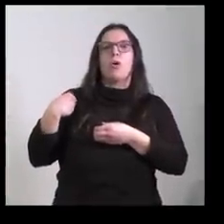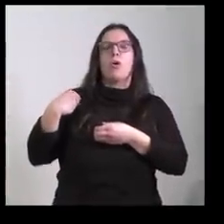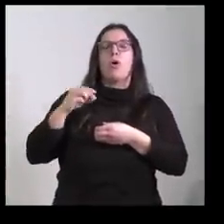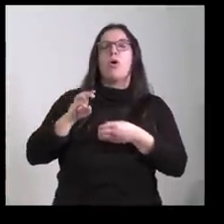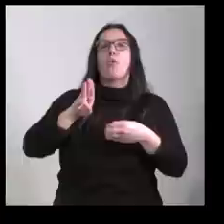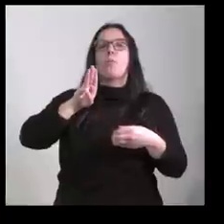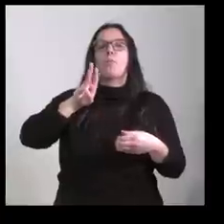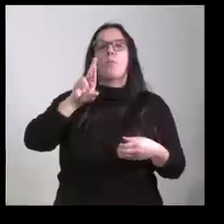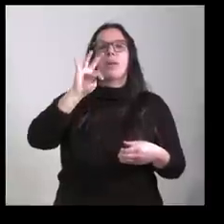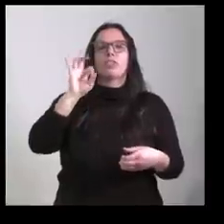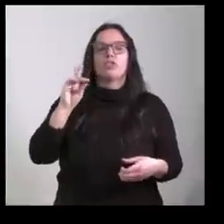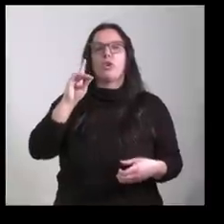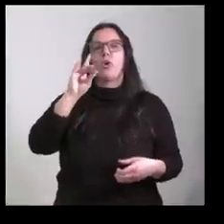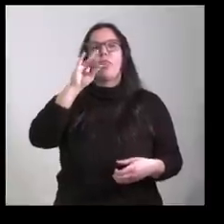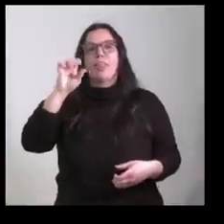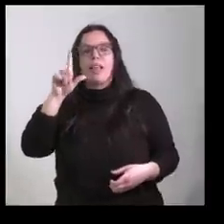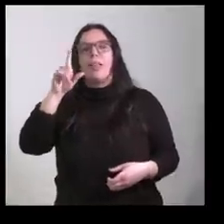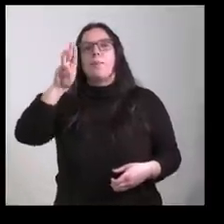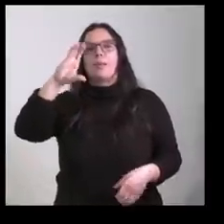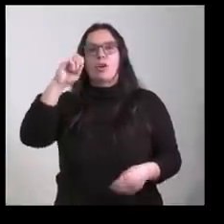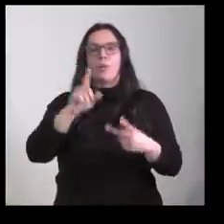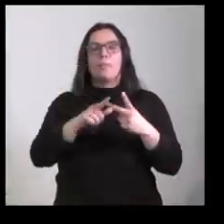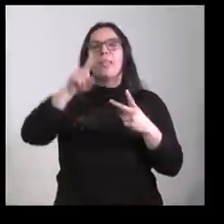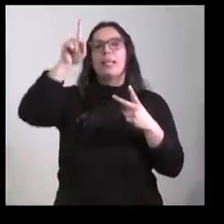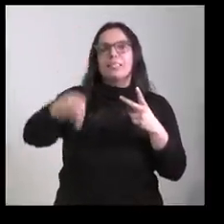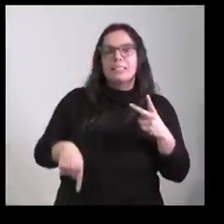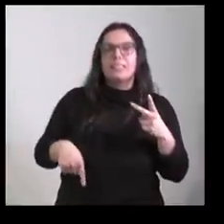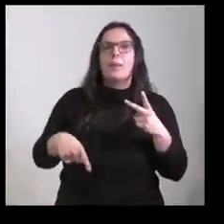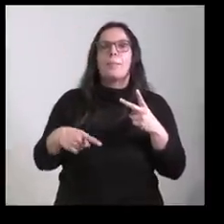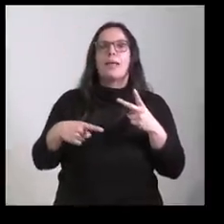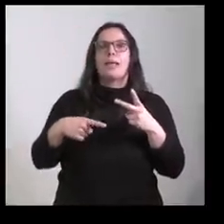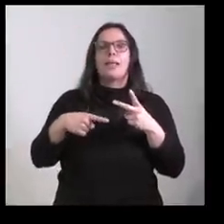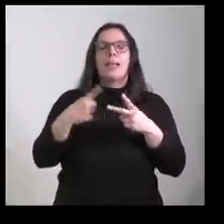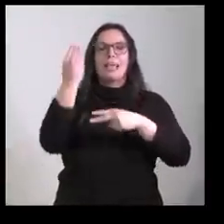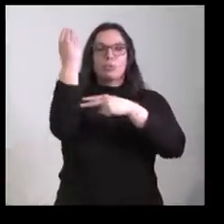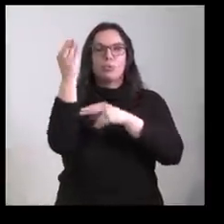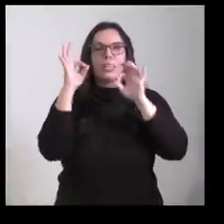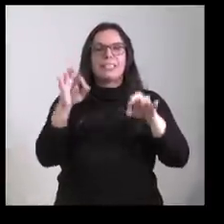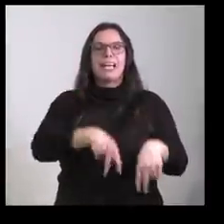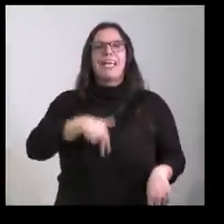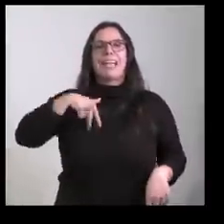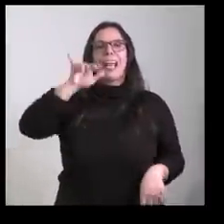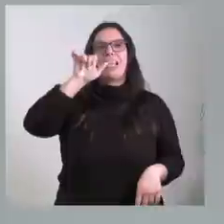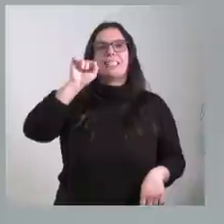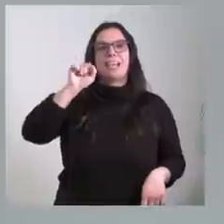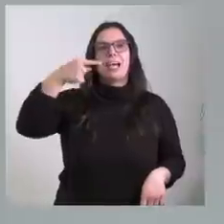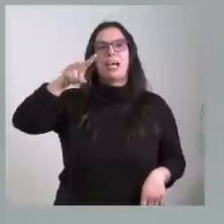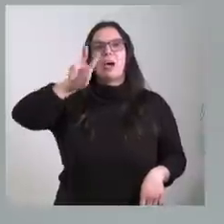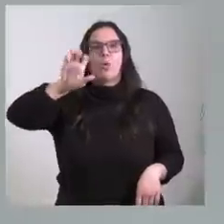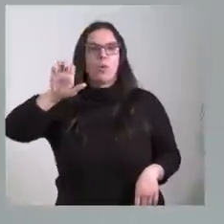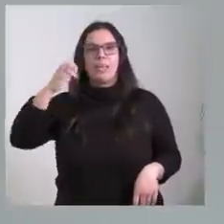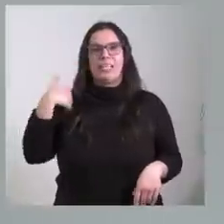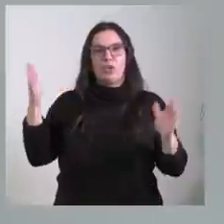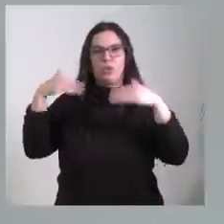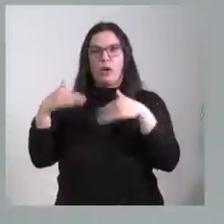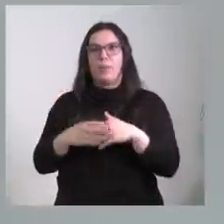un conjunto de esculturas del General yagüe en Salinas que tampoco está entre otros Bueno yo